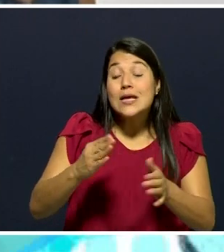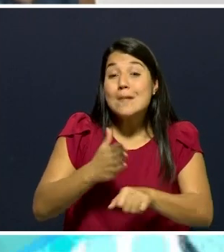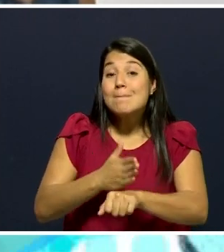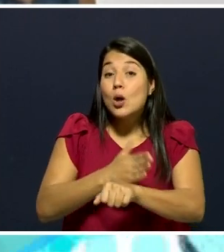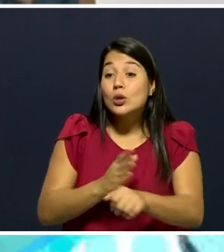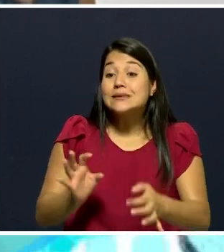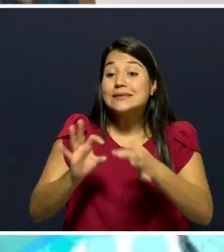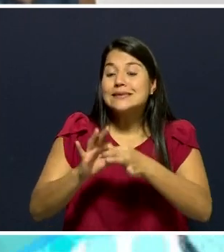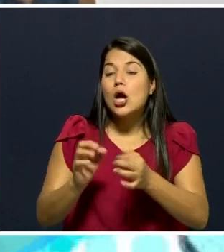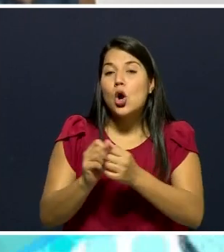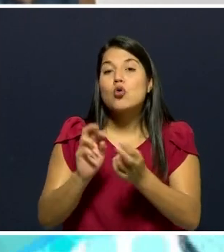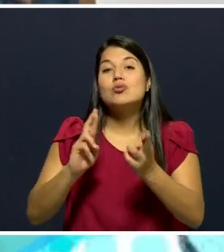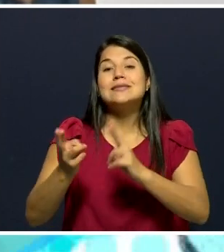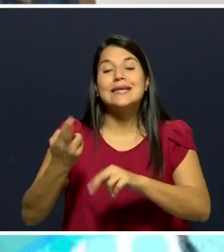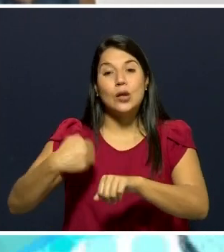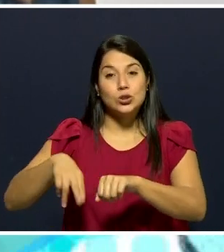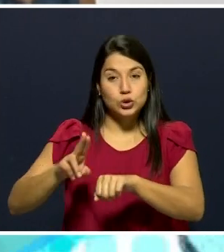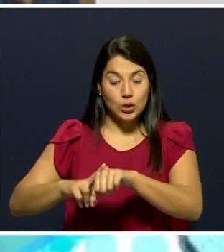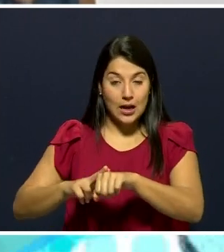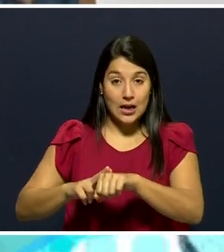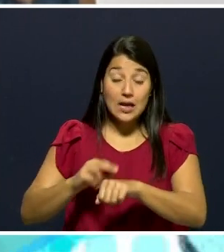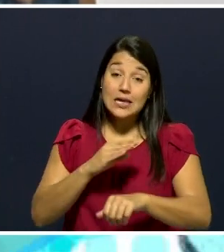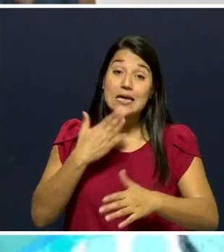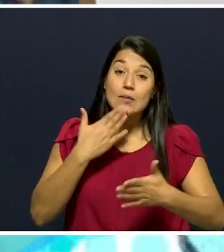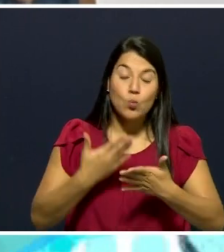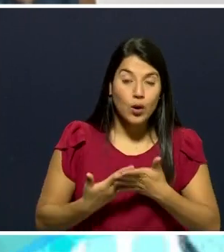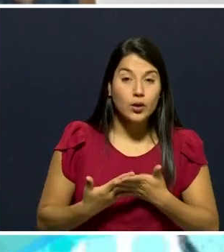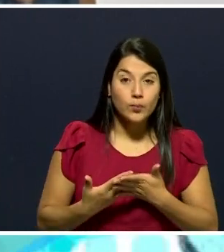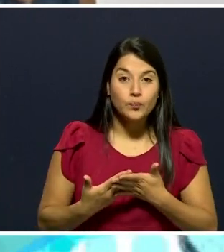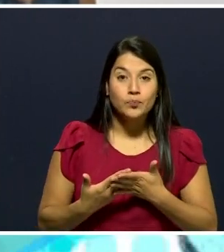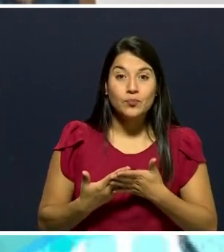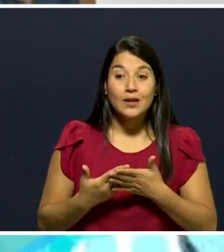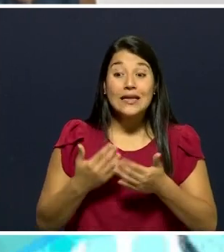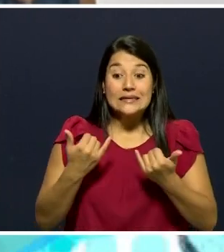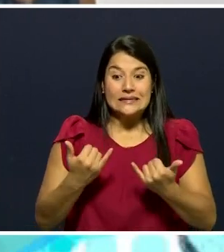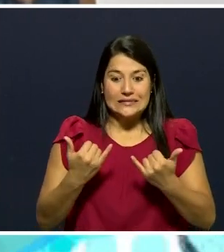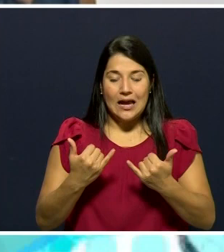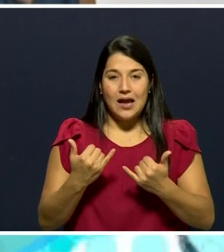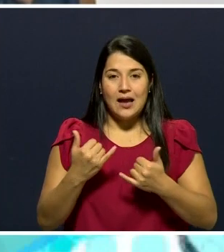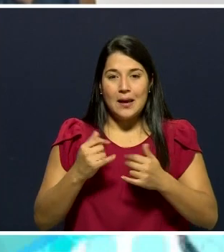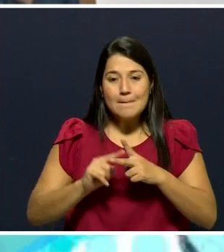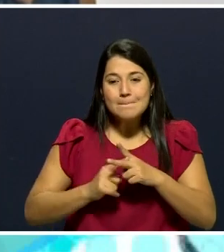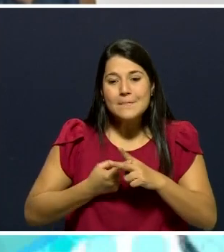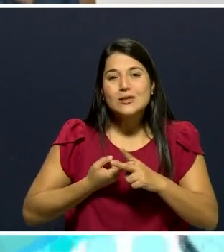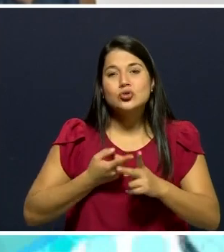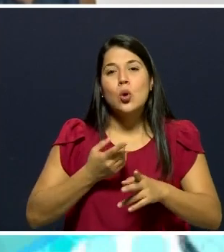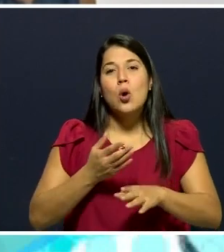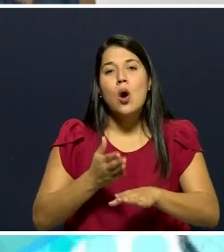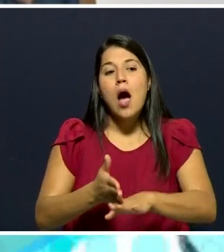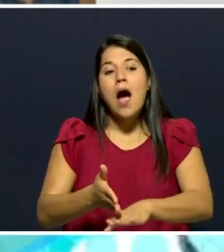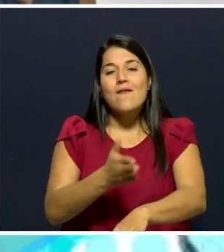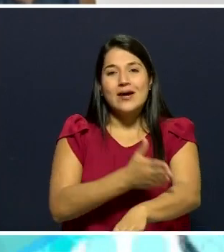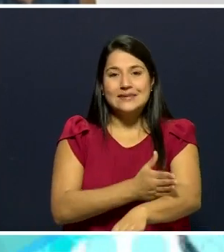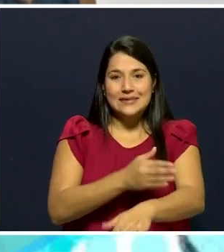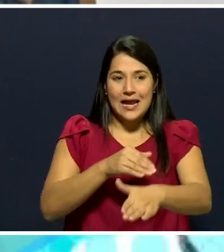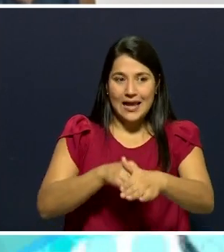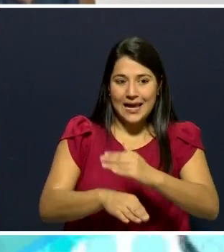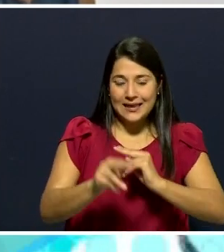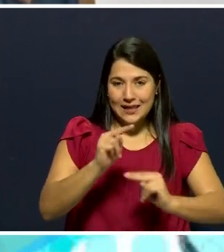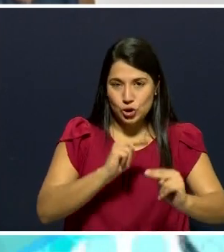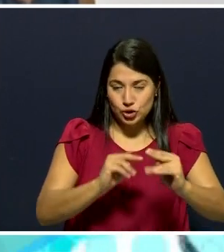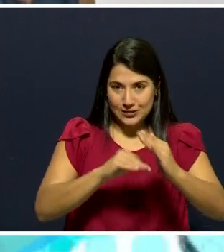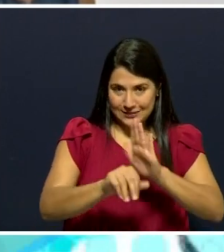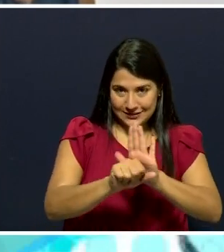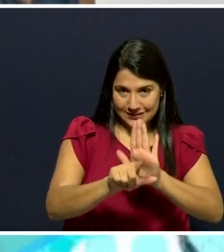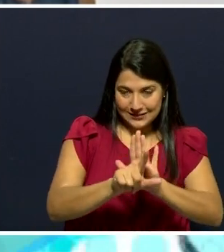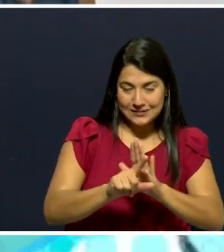con Restauración Nacional, y bueno, allanando el camino por lo menos legislativo. Lo que pueda ocurrir en el flanco social, en la